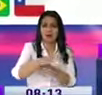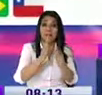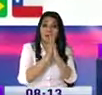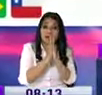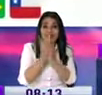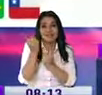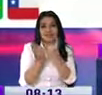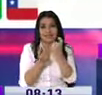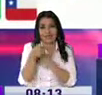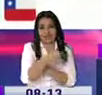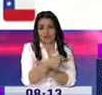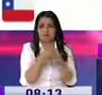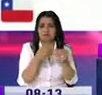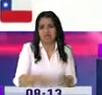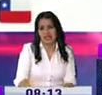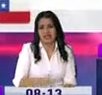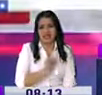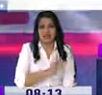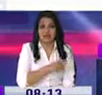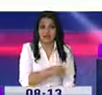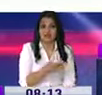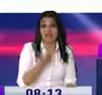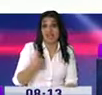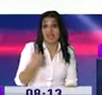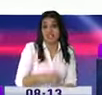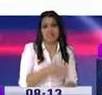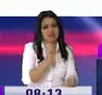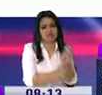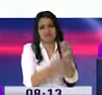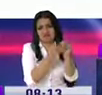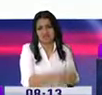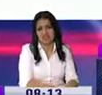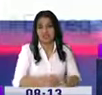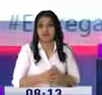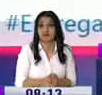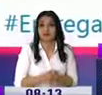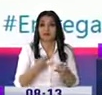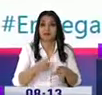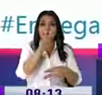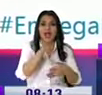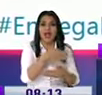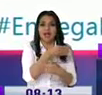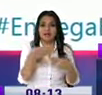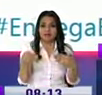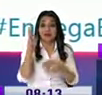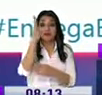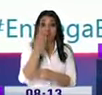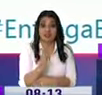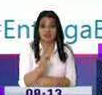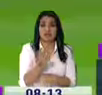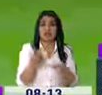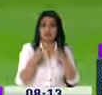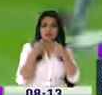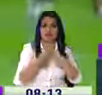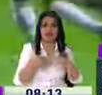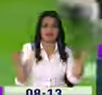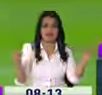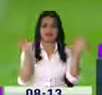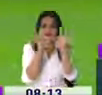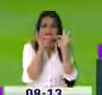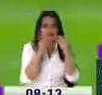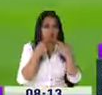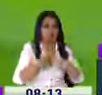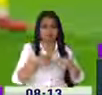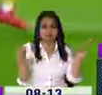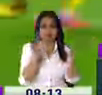carioca pierda con Chile para que Argentina no entre en el Mundial. El hashtag Entrega Brasil se hizo viral. El técnico albiceleste